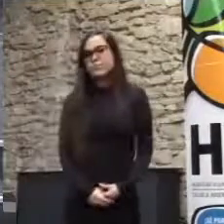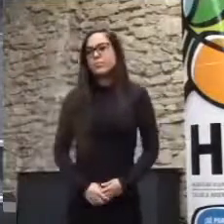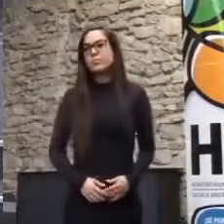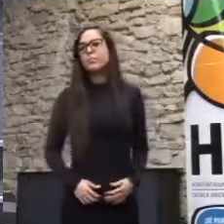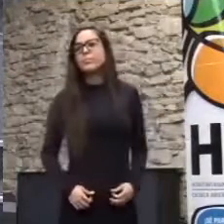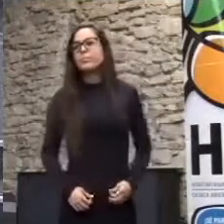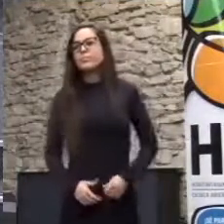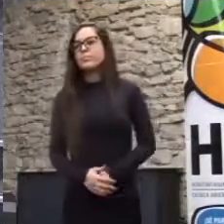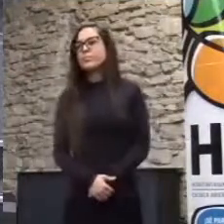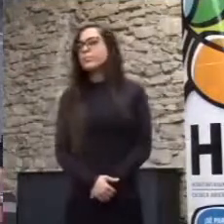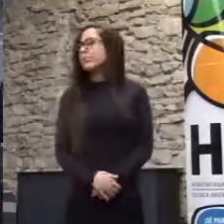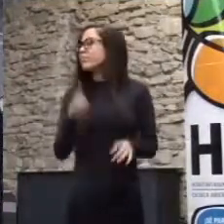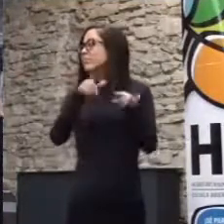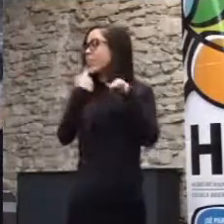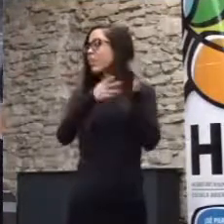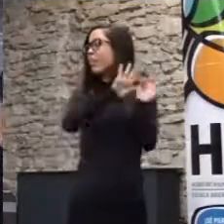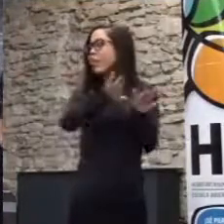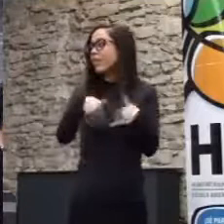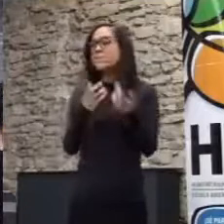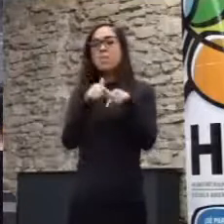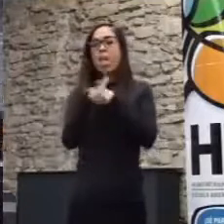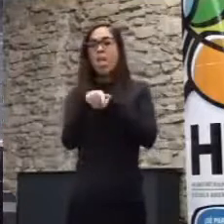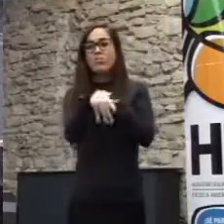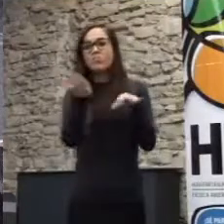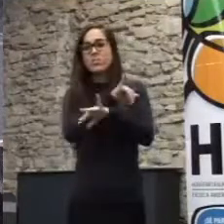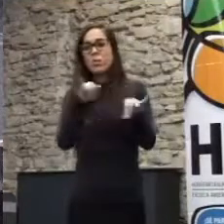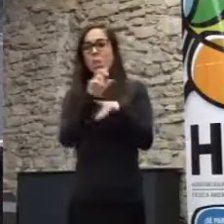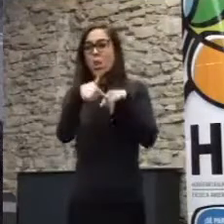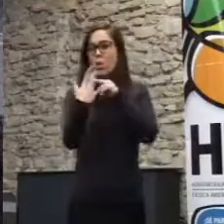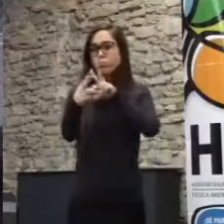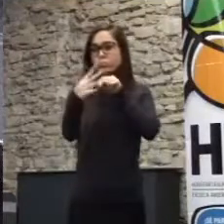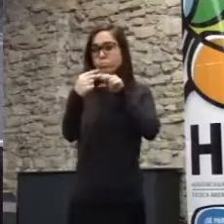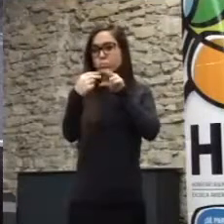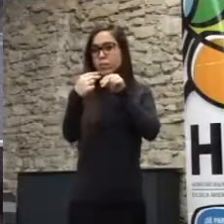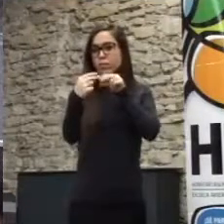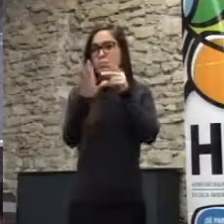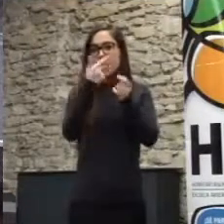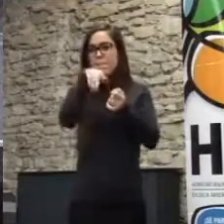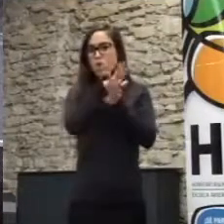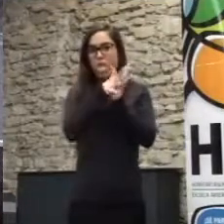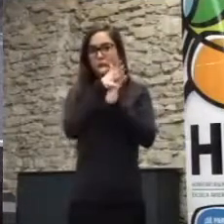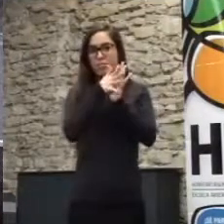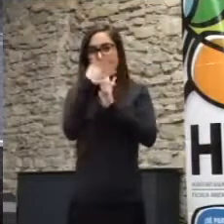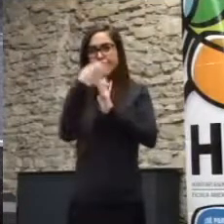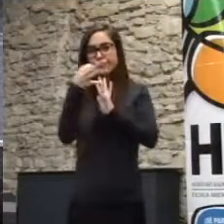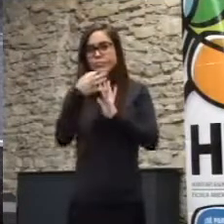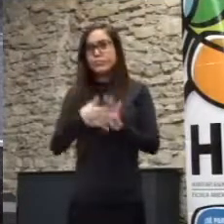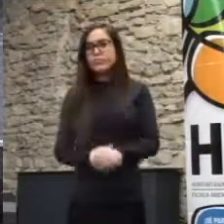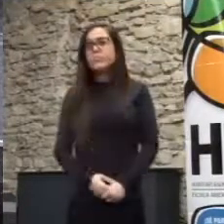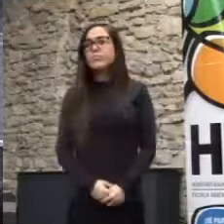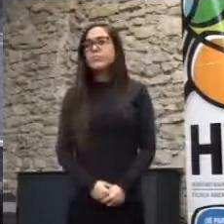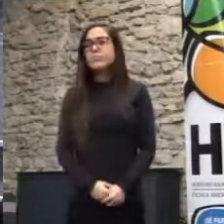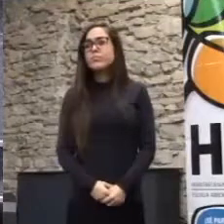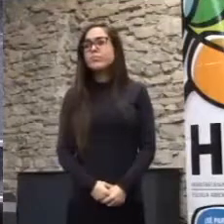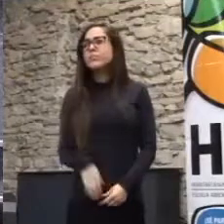además somos personas, cuando acabemos el acto, charléis un momentito y eso lo tenéis que hablar. Dicho lo cual, hay un tema que ha